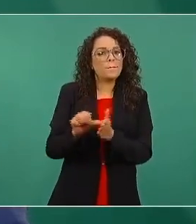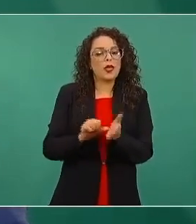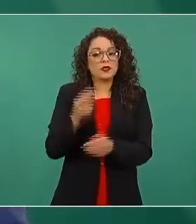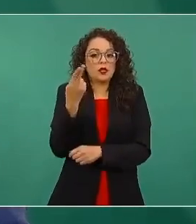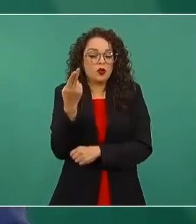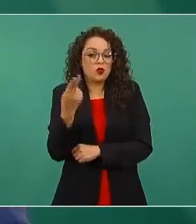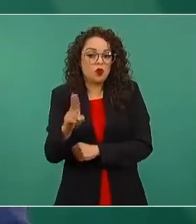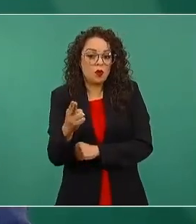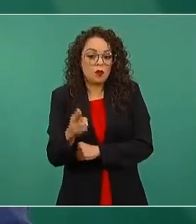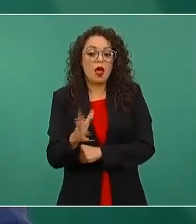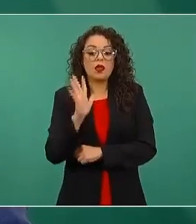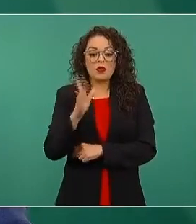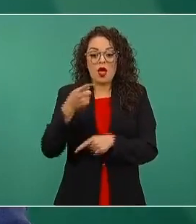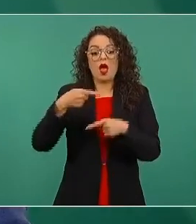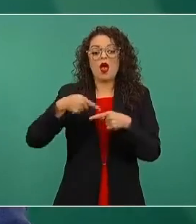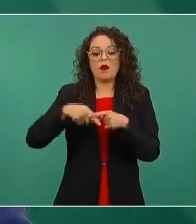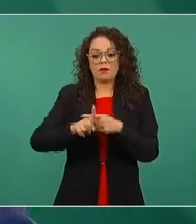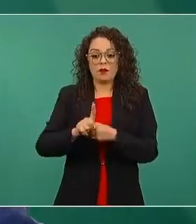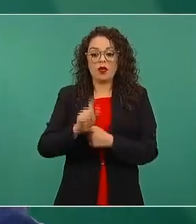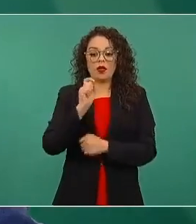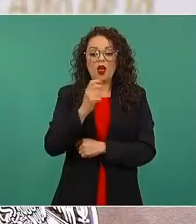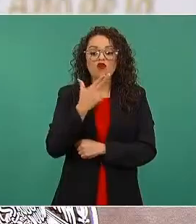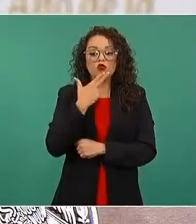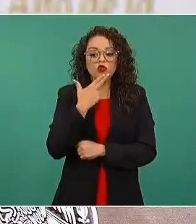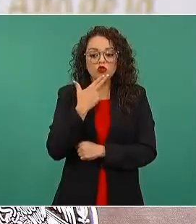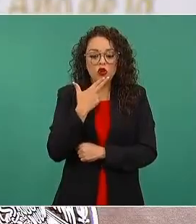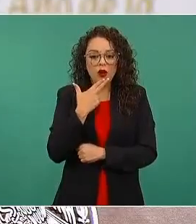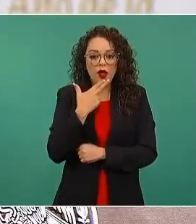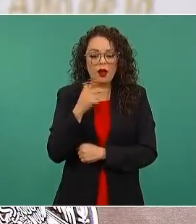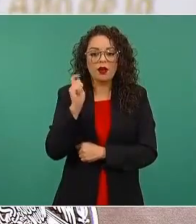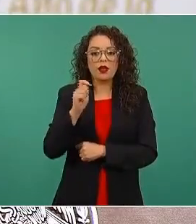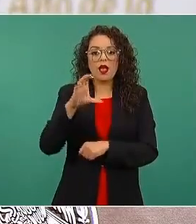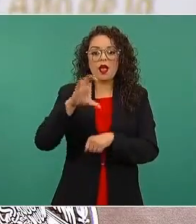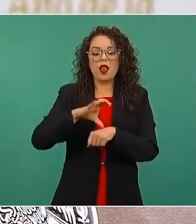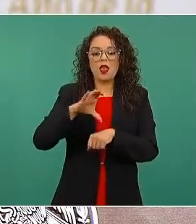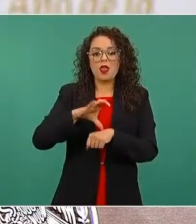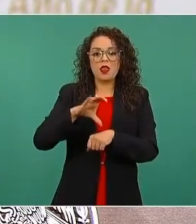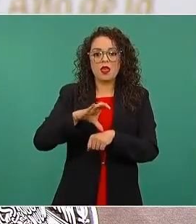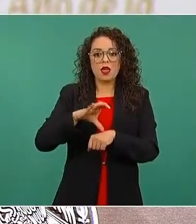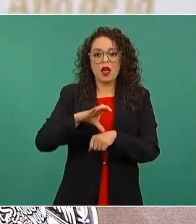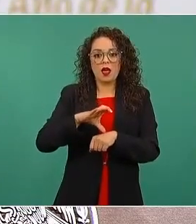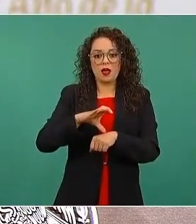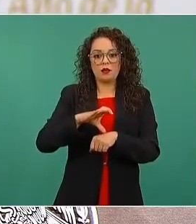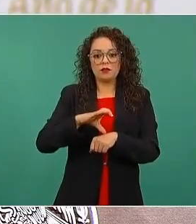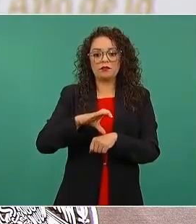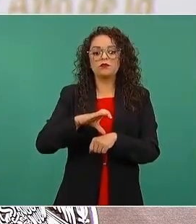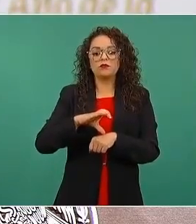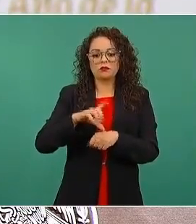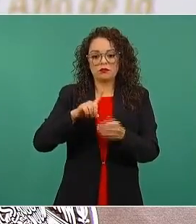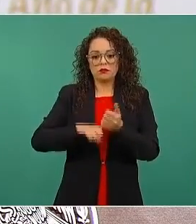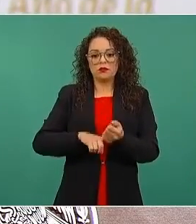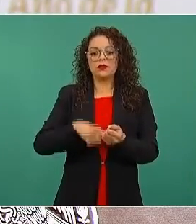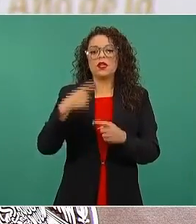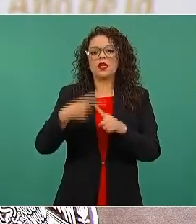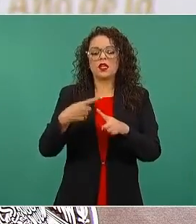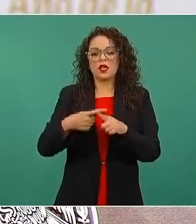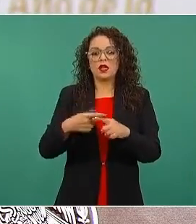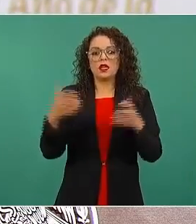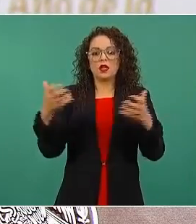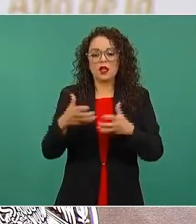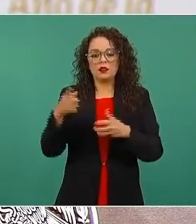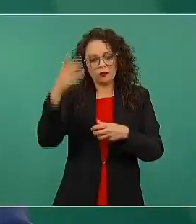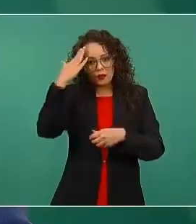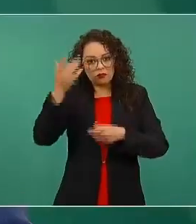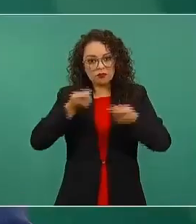estarán ya, digamos, operando al 100%, que son clínicas de alto rendimiento operadas por la Secretaría de Educación Pública.